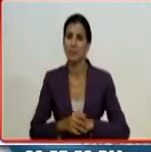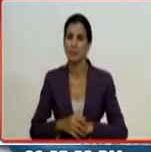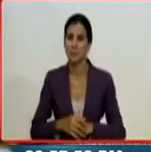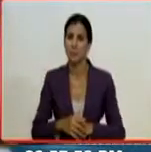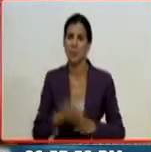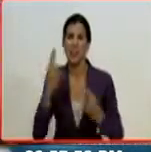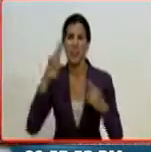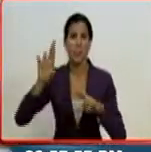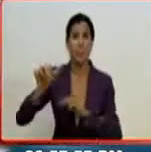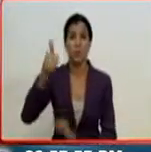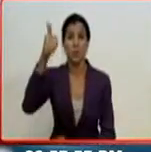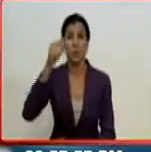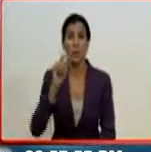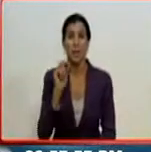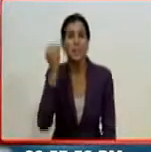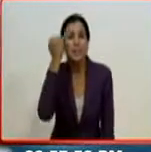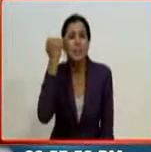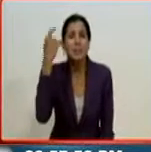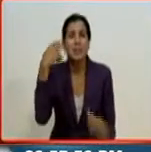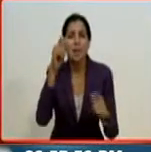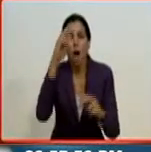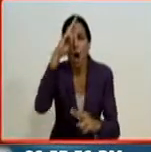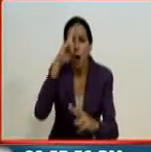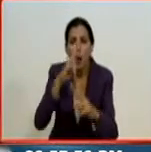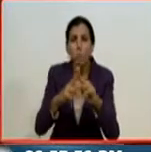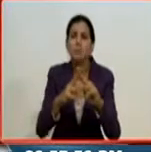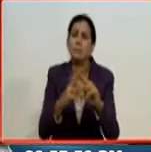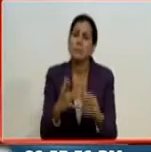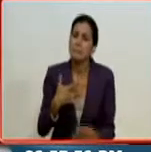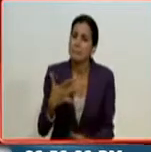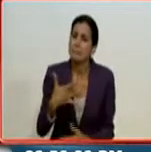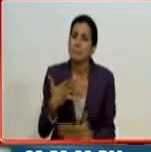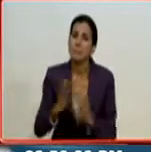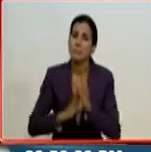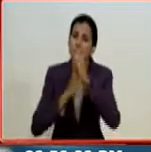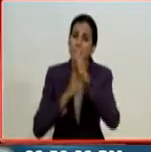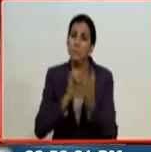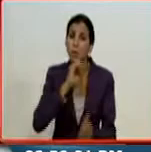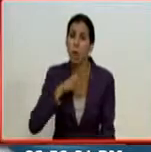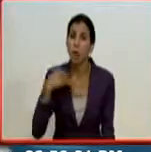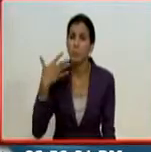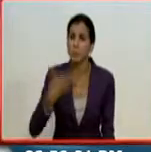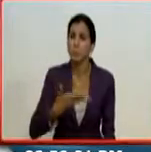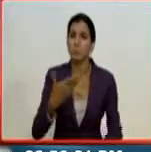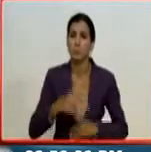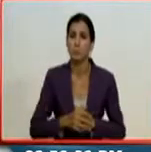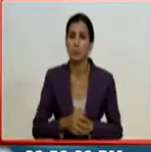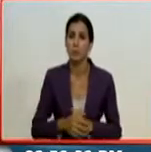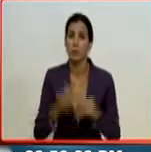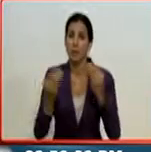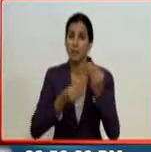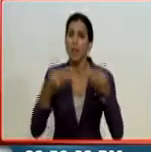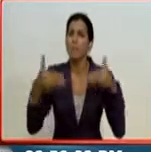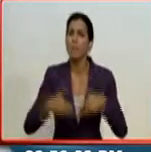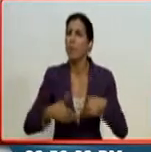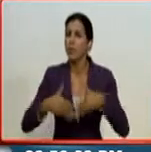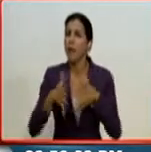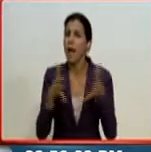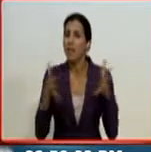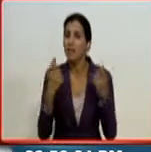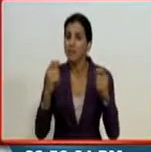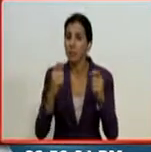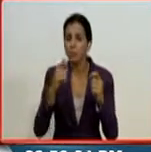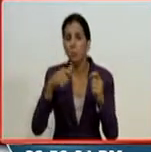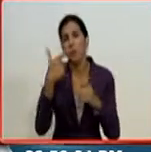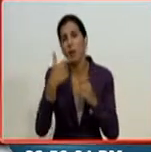mayor, con la idea de brindarle un homenaje a su sensibilidad y liderazgo histórico. Se hizo un esfuerzo por conseguir una